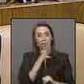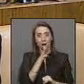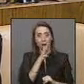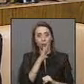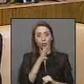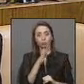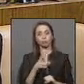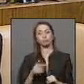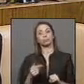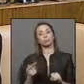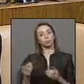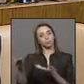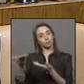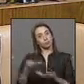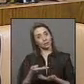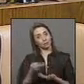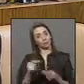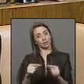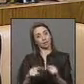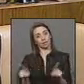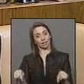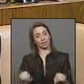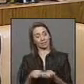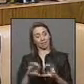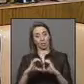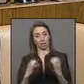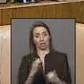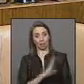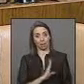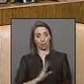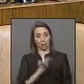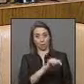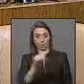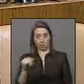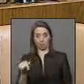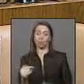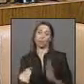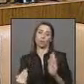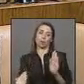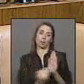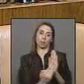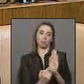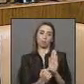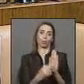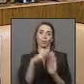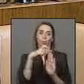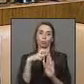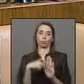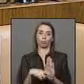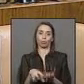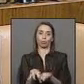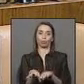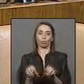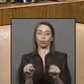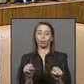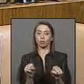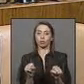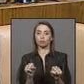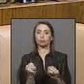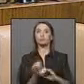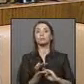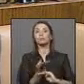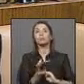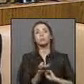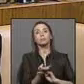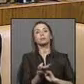invitamos a la Sala de la Cámara a aprobar y respaldar este proyecto de resolución que pide